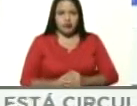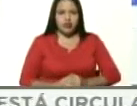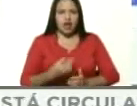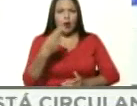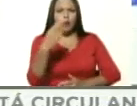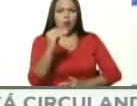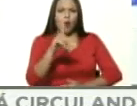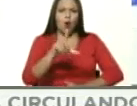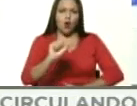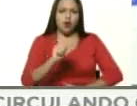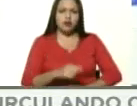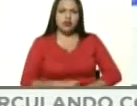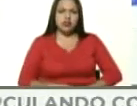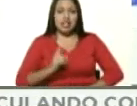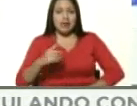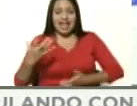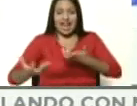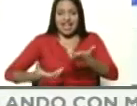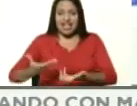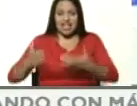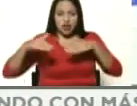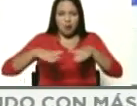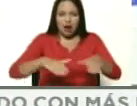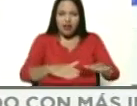en el calentamiento de los mares,